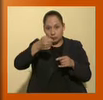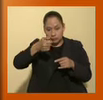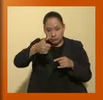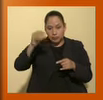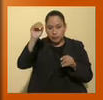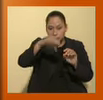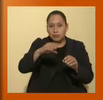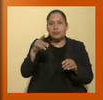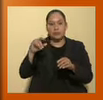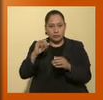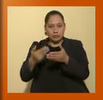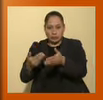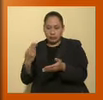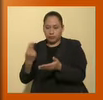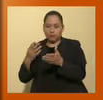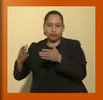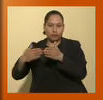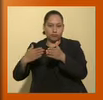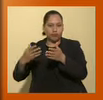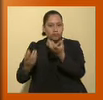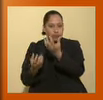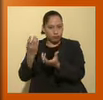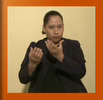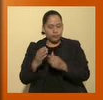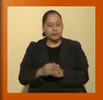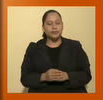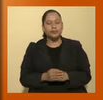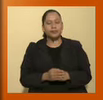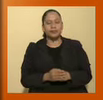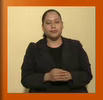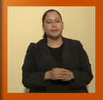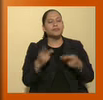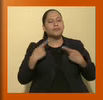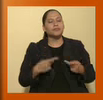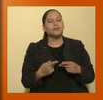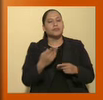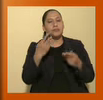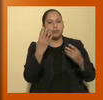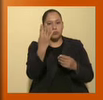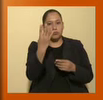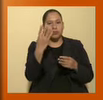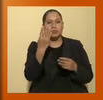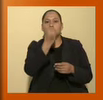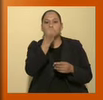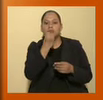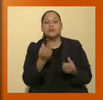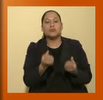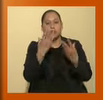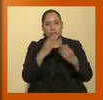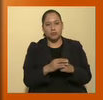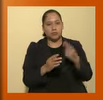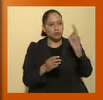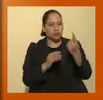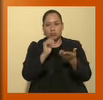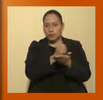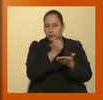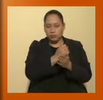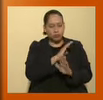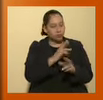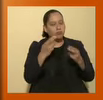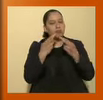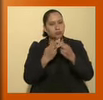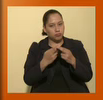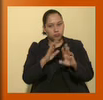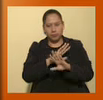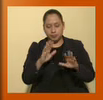se tardan mucho tiempo en cocerse. Para que coman cuatro personas, ¿cuántas tazas de arroz tenemos? No, con una. ¿Con y nos una? Sobra. Excelente. Con una